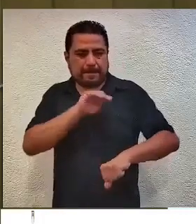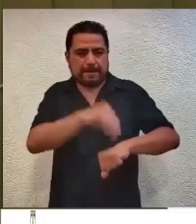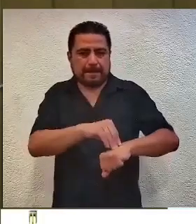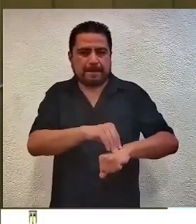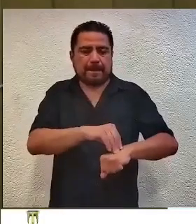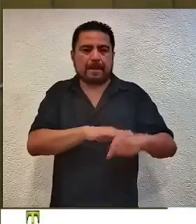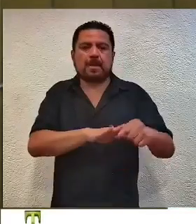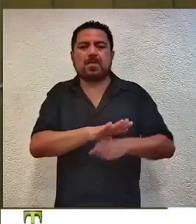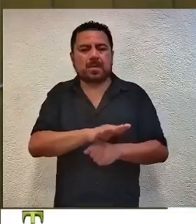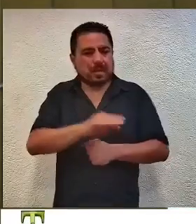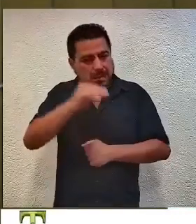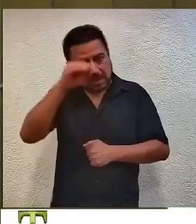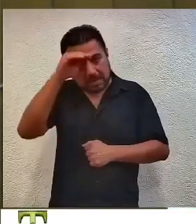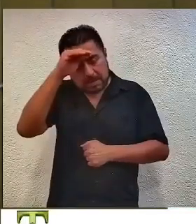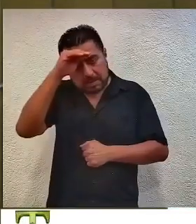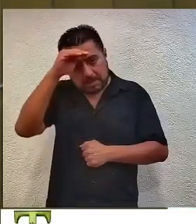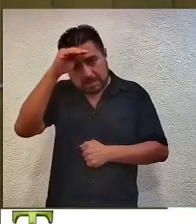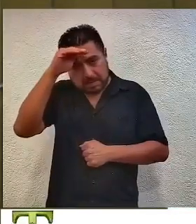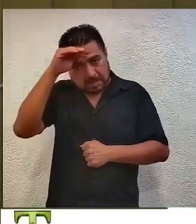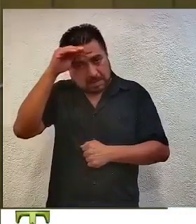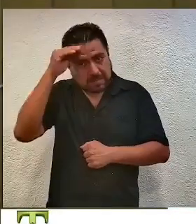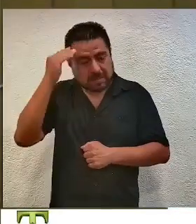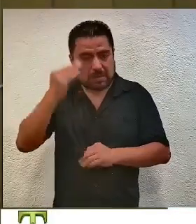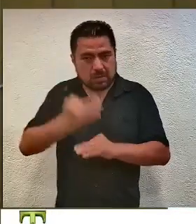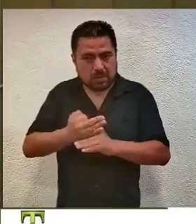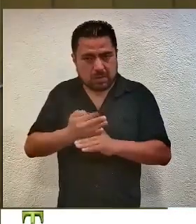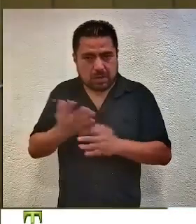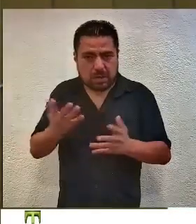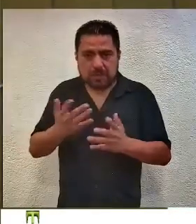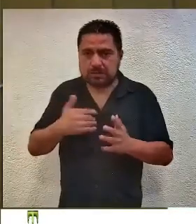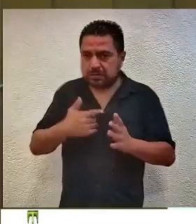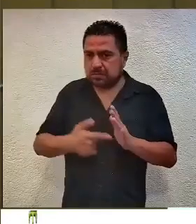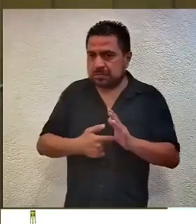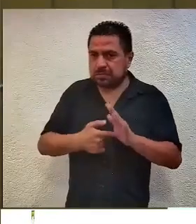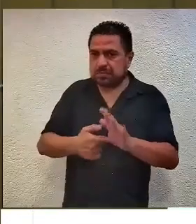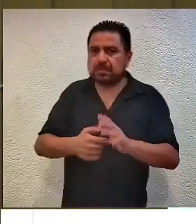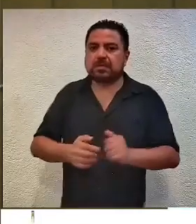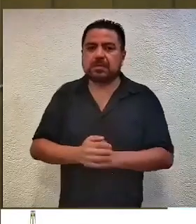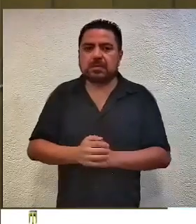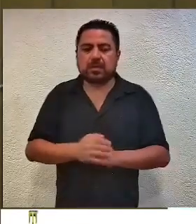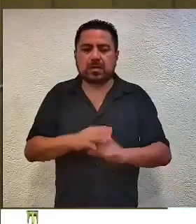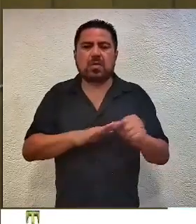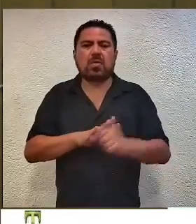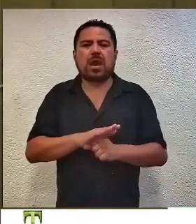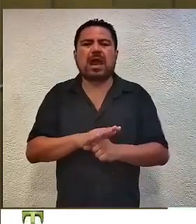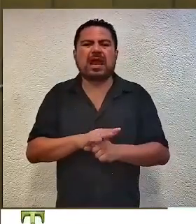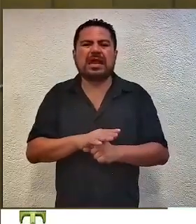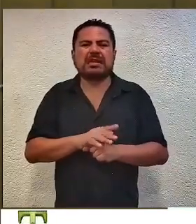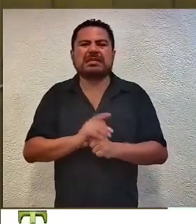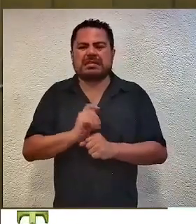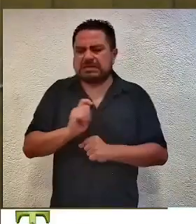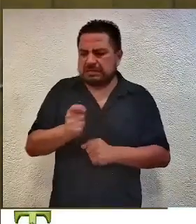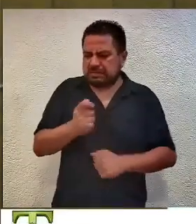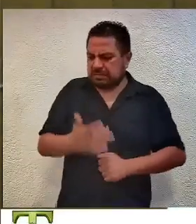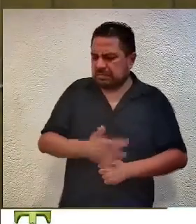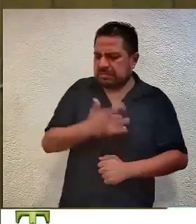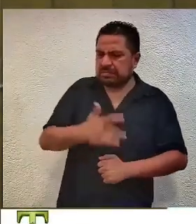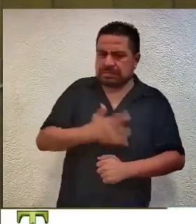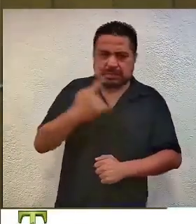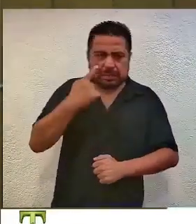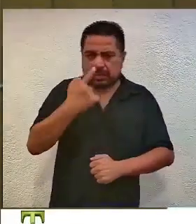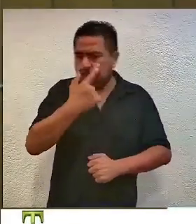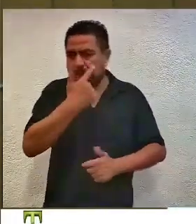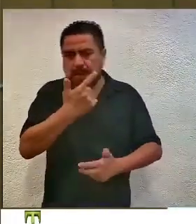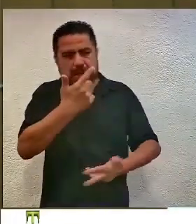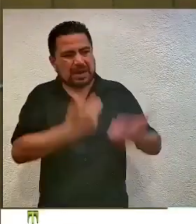consideración que les hace la ponencia. ¿Qué es lo que pretenden ambas partes? Que se revoque la